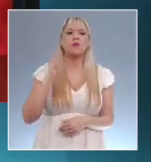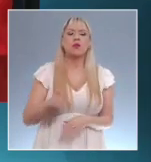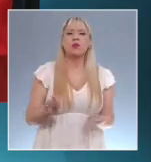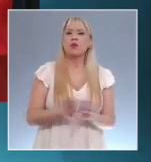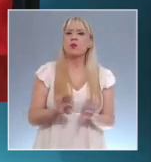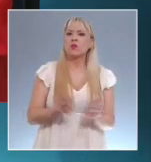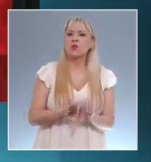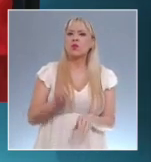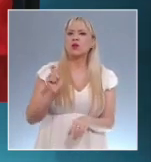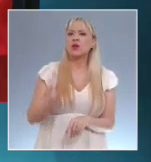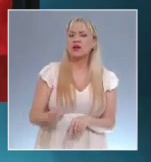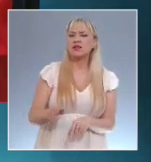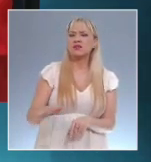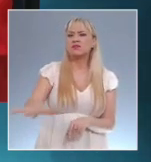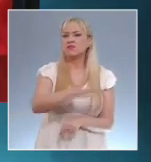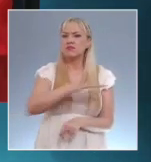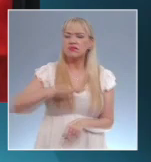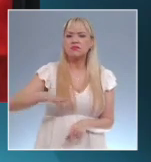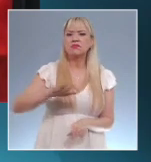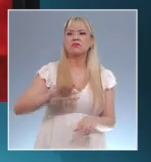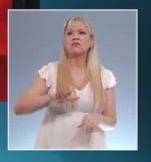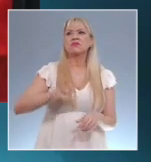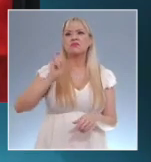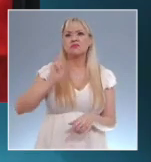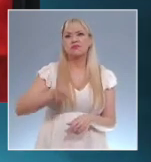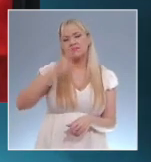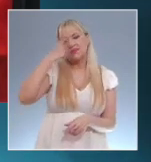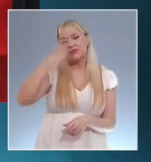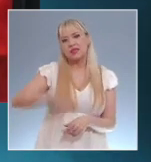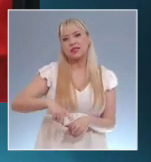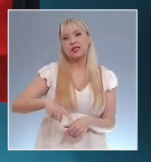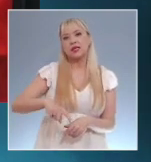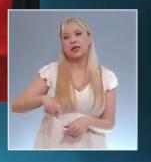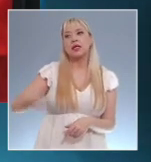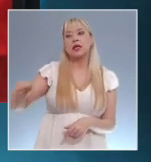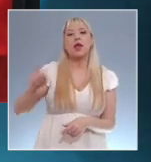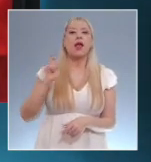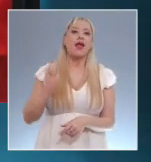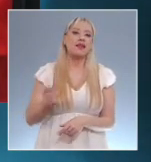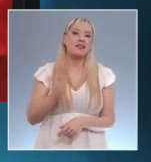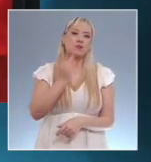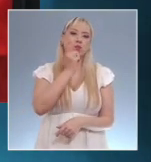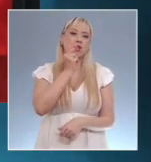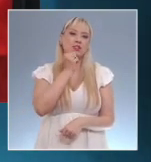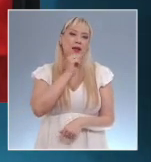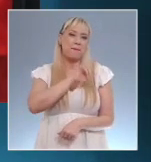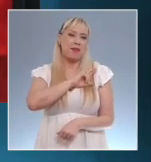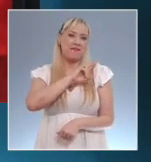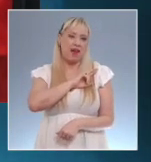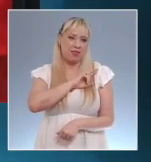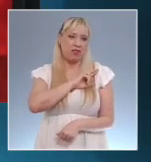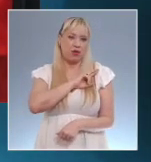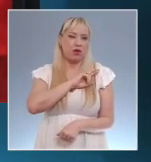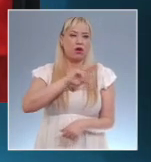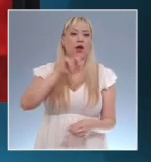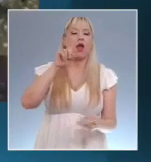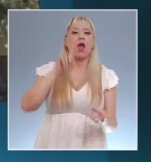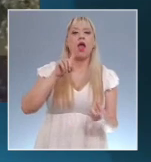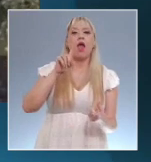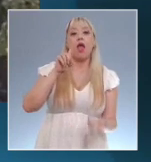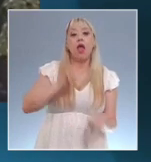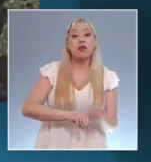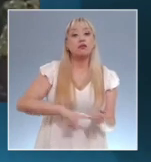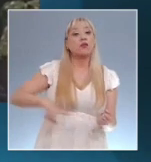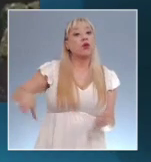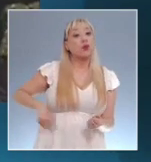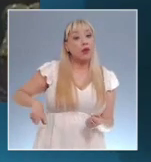los prestadores de servicios de seguridad privada y en los 3 órdenes de gobierno para la adecuada organización. Que a